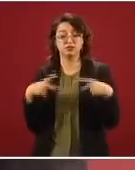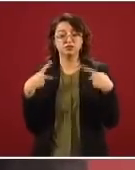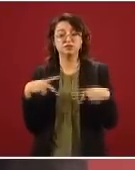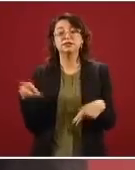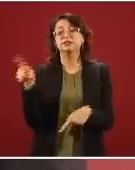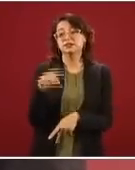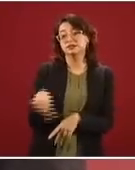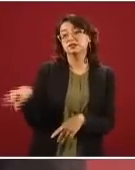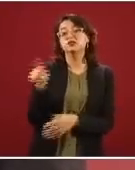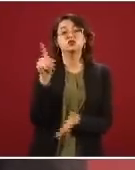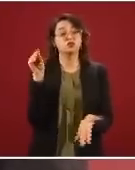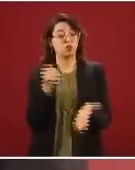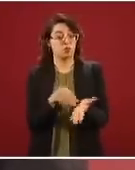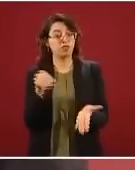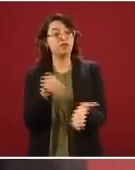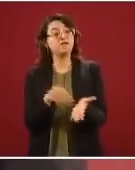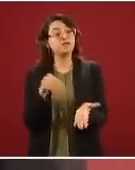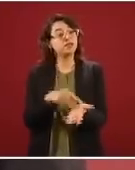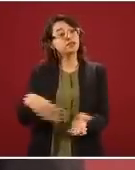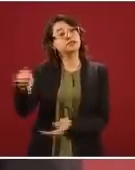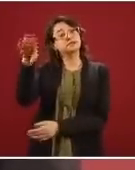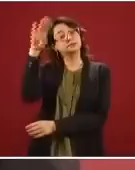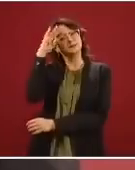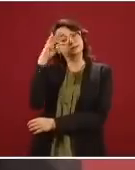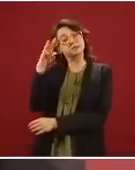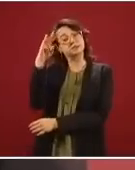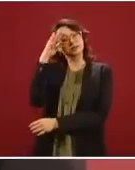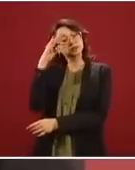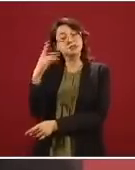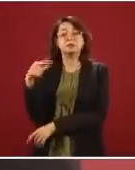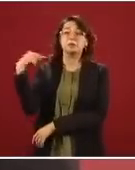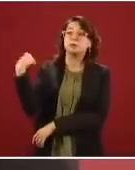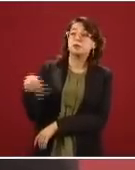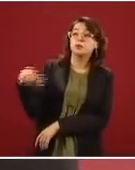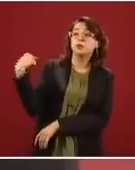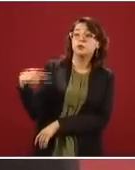piensan que es más de lo mismo.